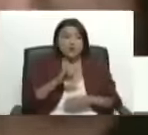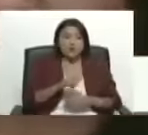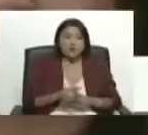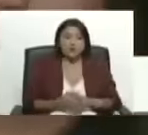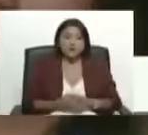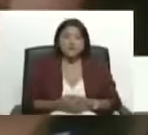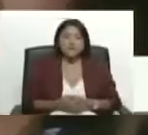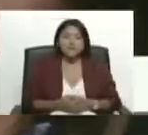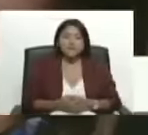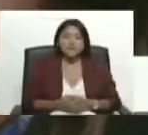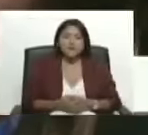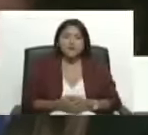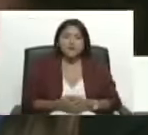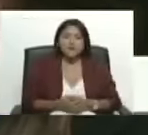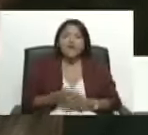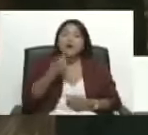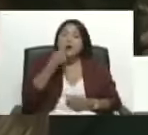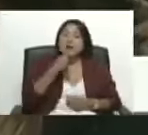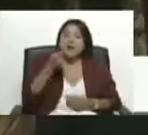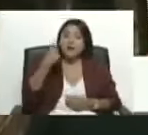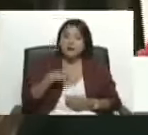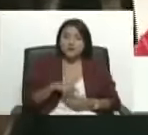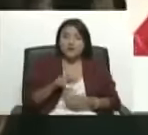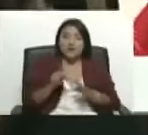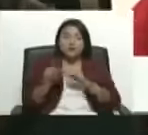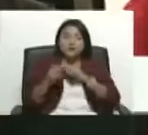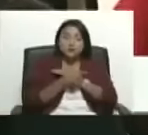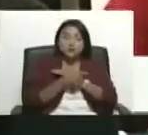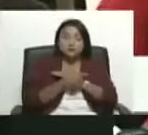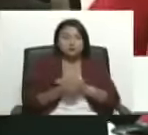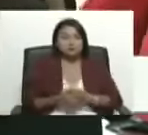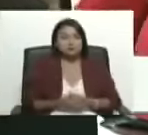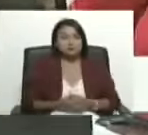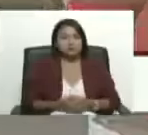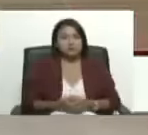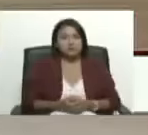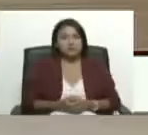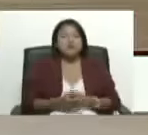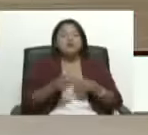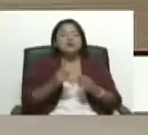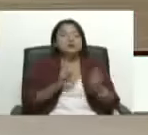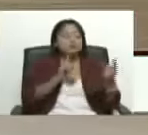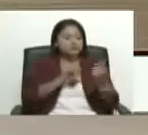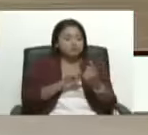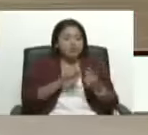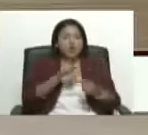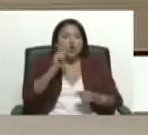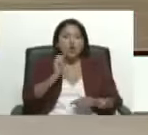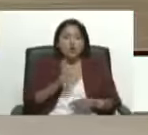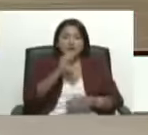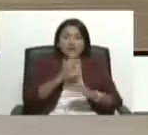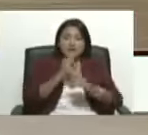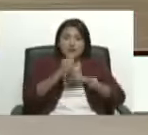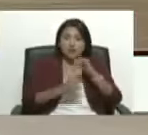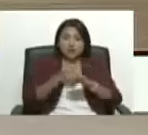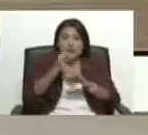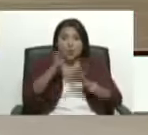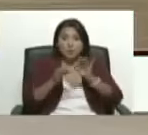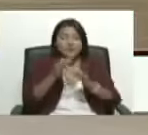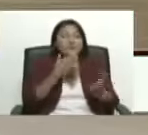ayer la República Cooperativa de Guyana se dirigió ante la Corte Internacional de Justicia para